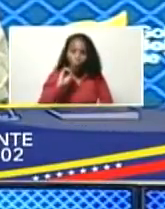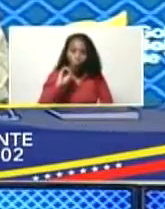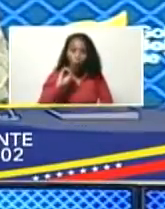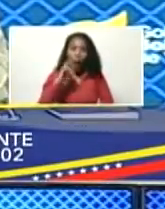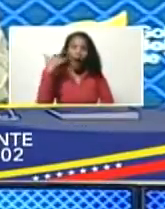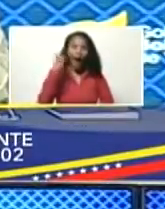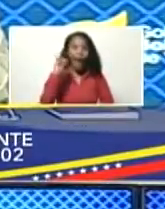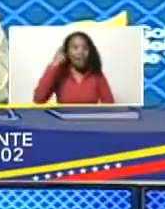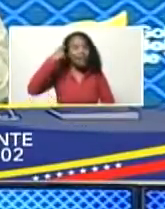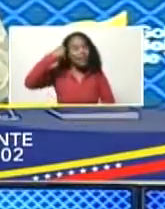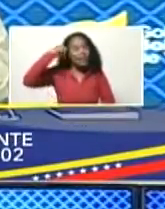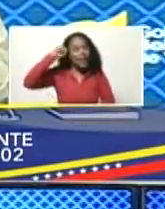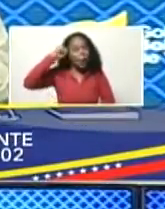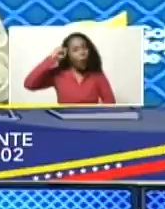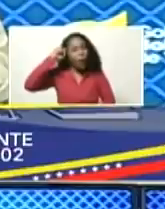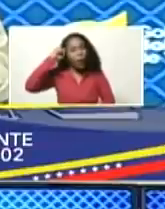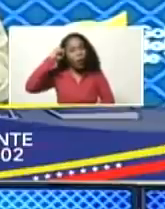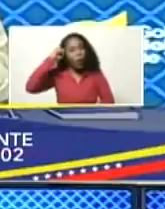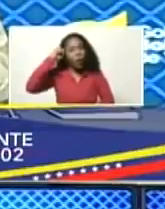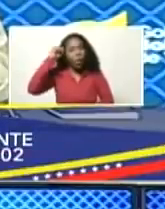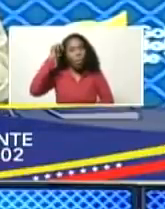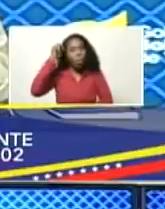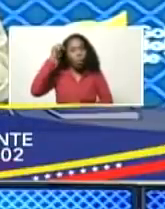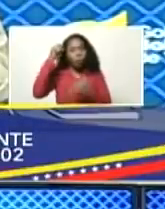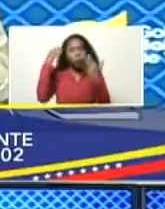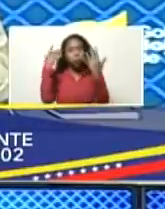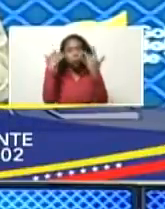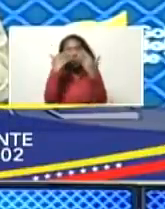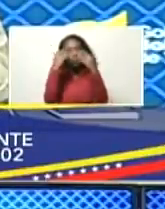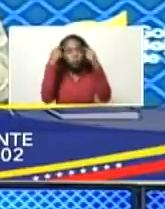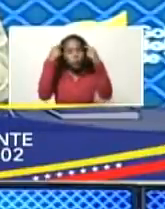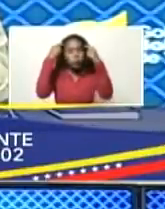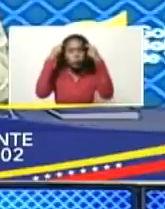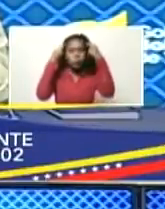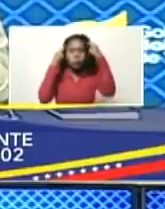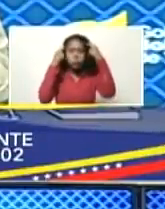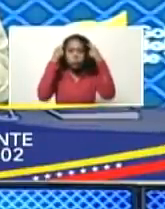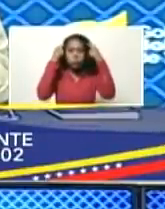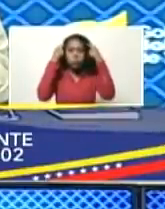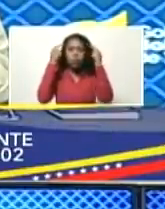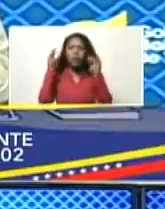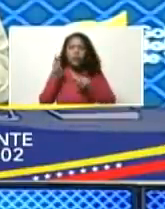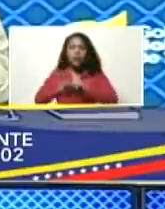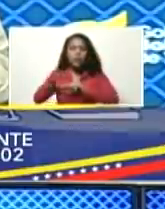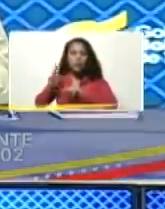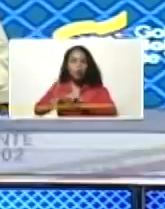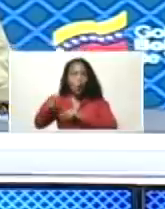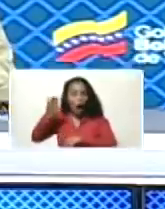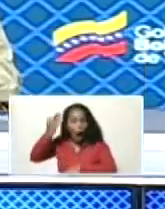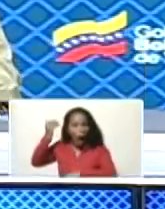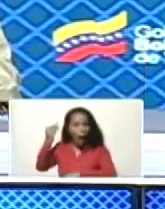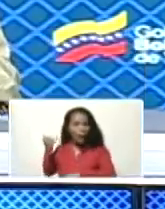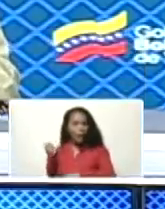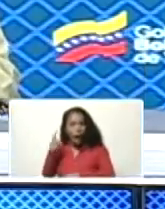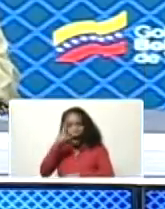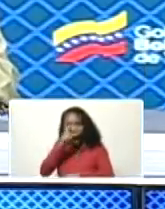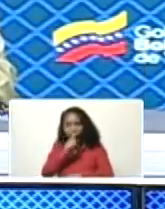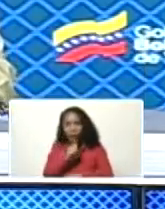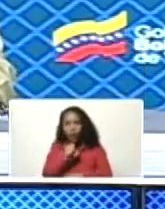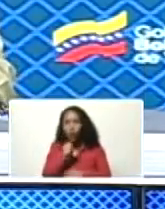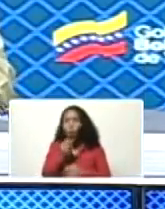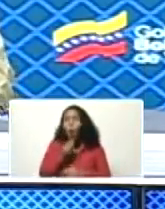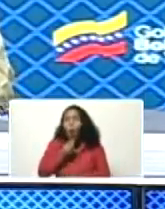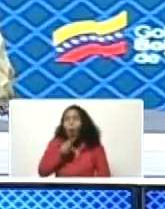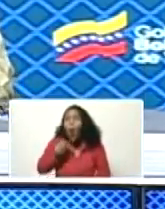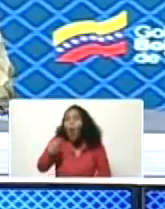tienen recuerdos borrosos de su infancia, de sus años más tiernos.